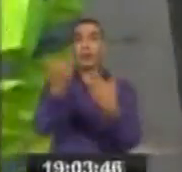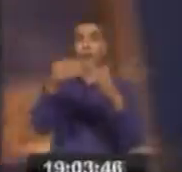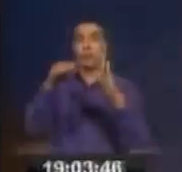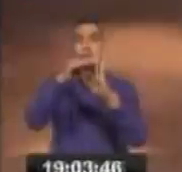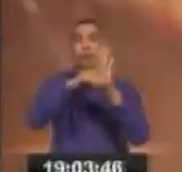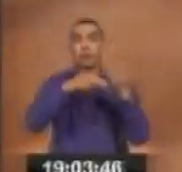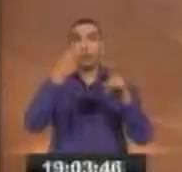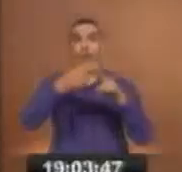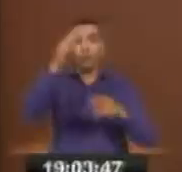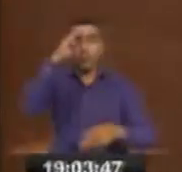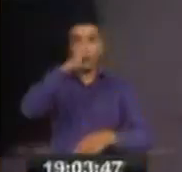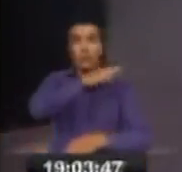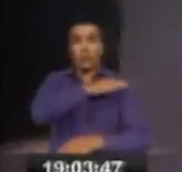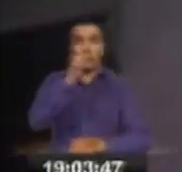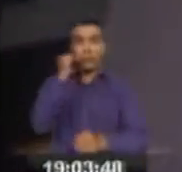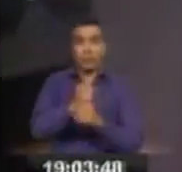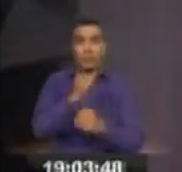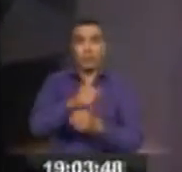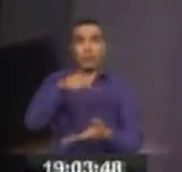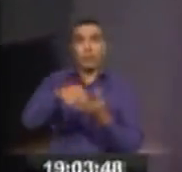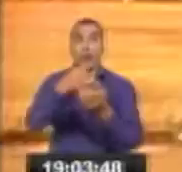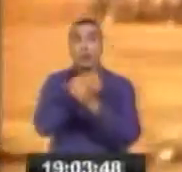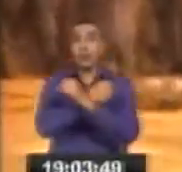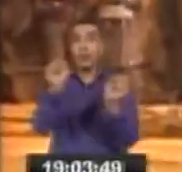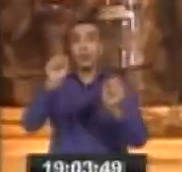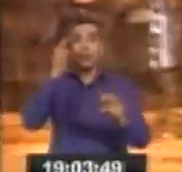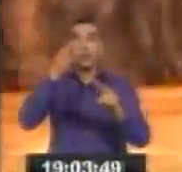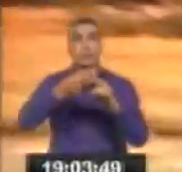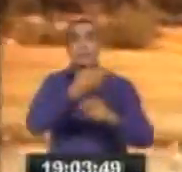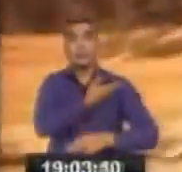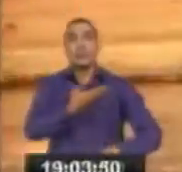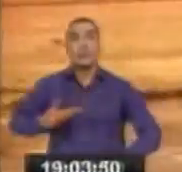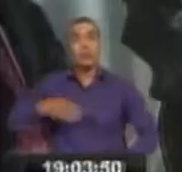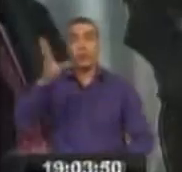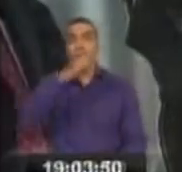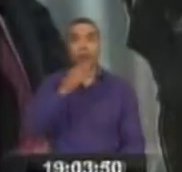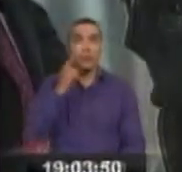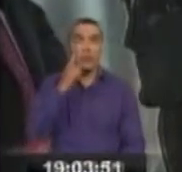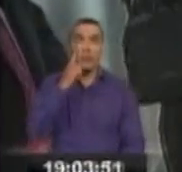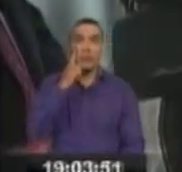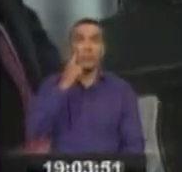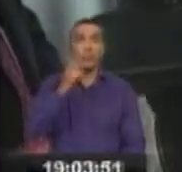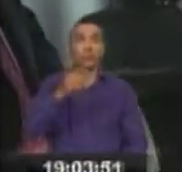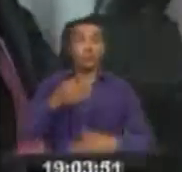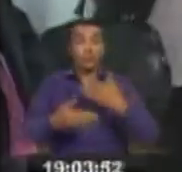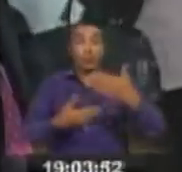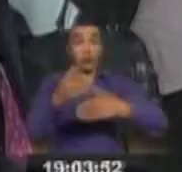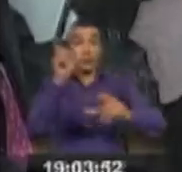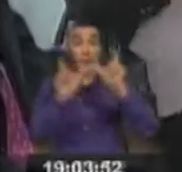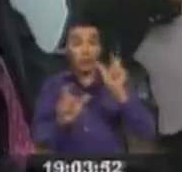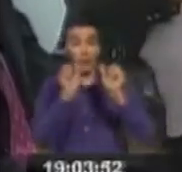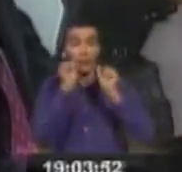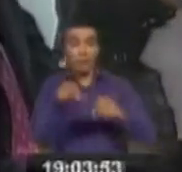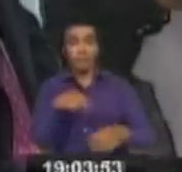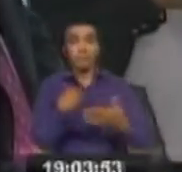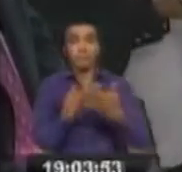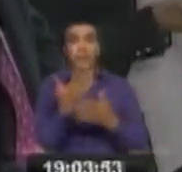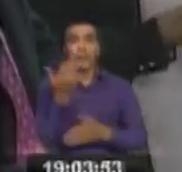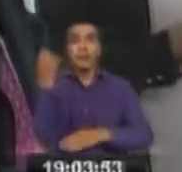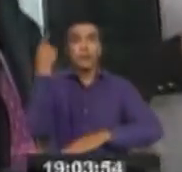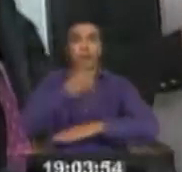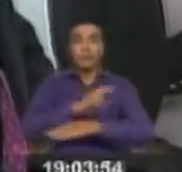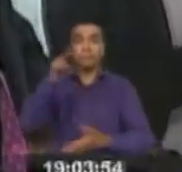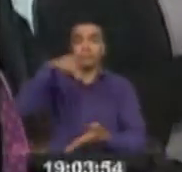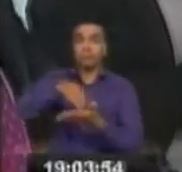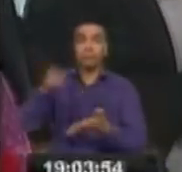militares que participaron en la operación rescate al ex presidente rafael correa mientras tanto los procesados deberán presentarse cada 15 días